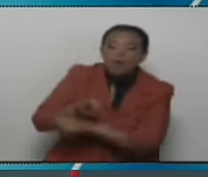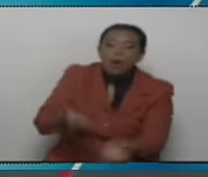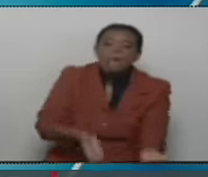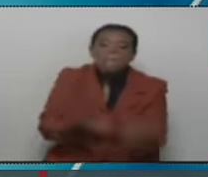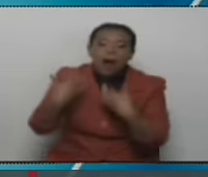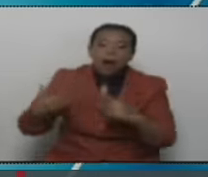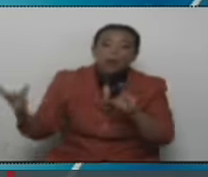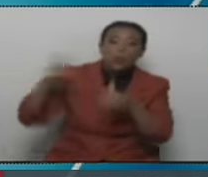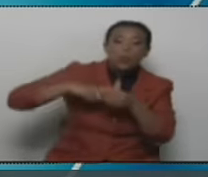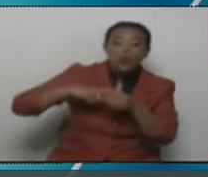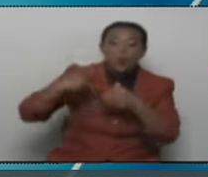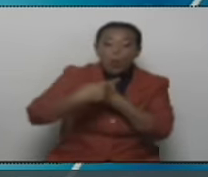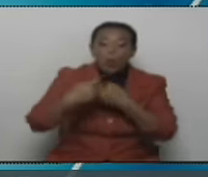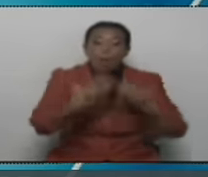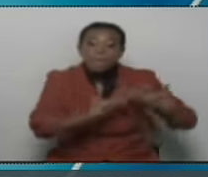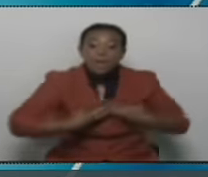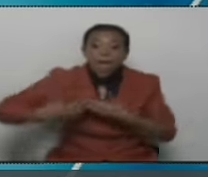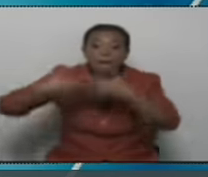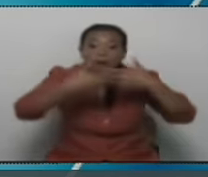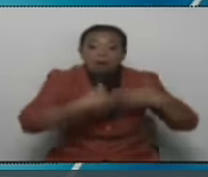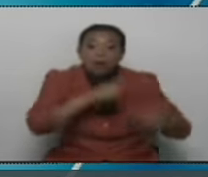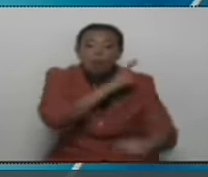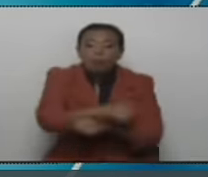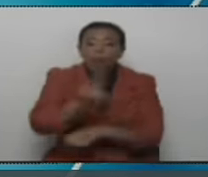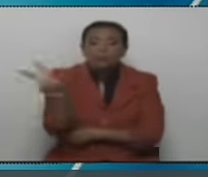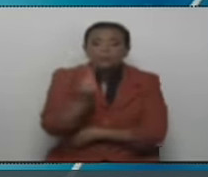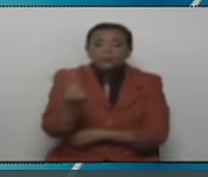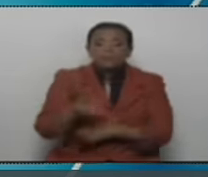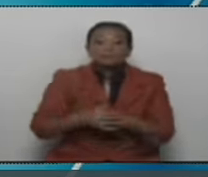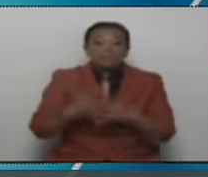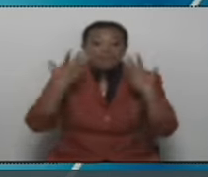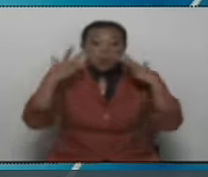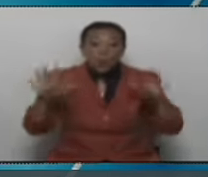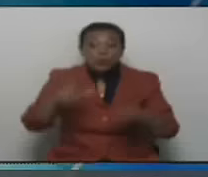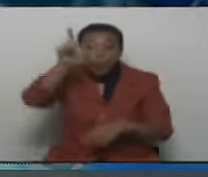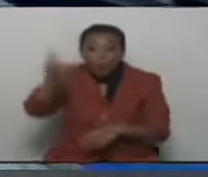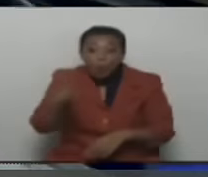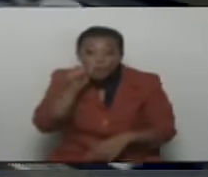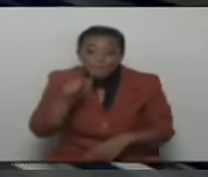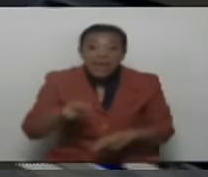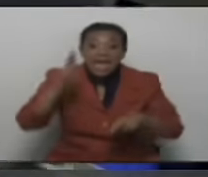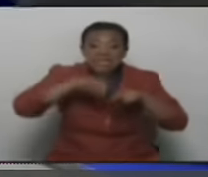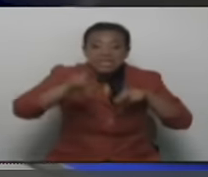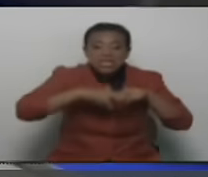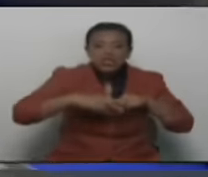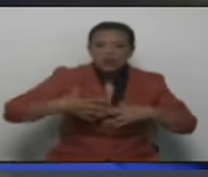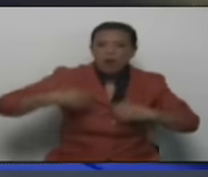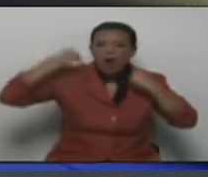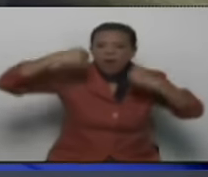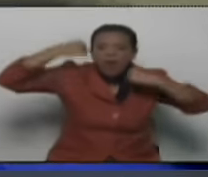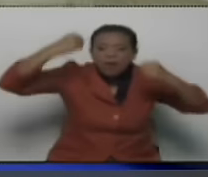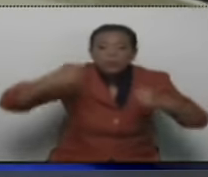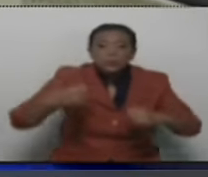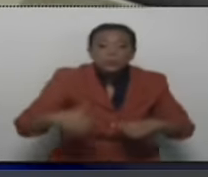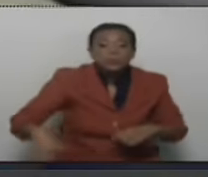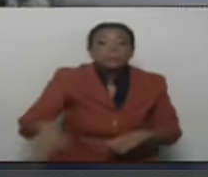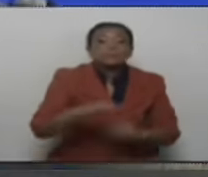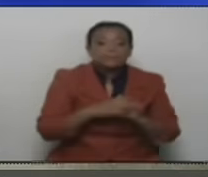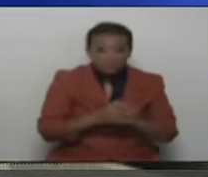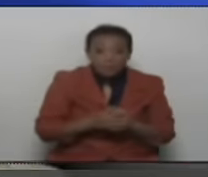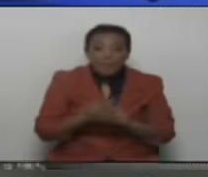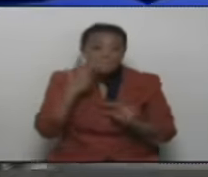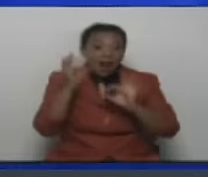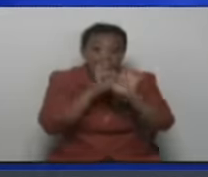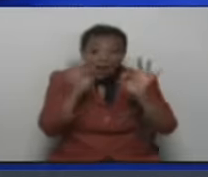a sumarse al gobierno de Estados Unidos en la agresión contra Venezuela, y que el niño guerrero dirigió personalmente